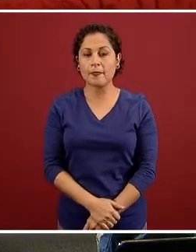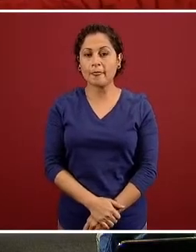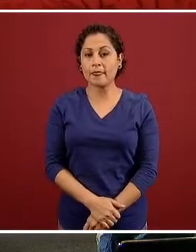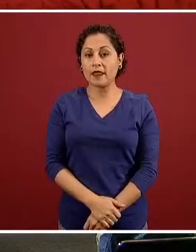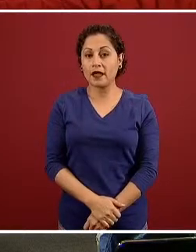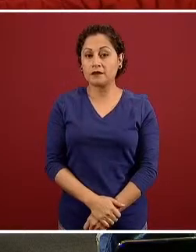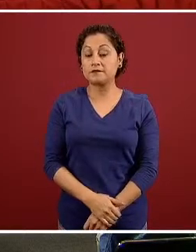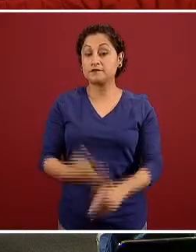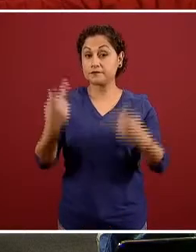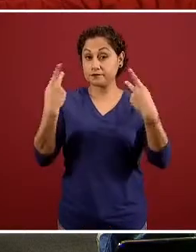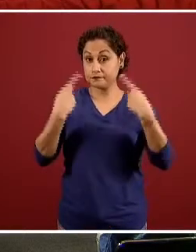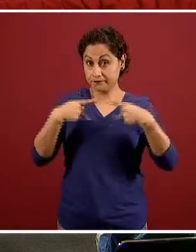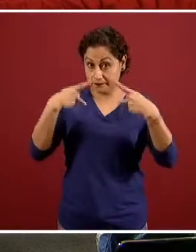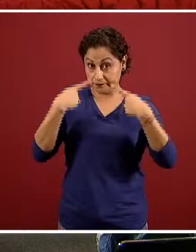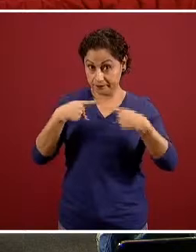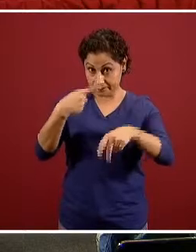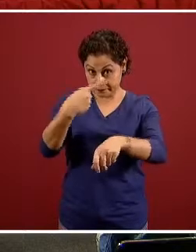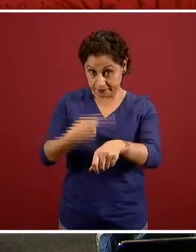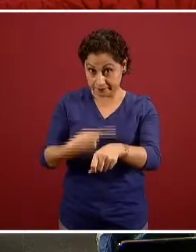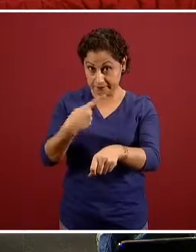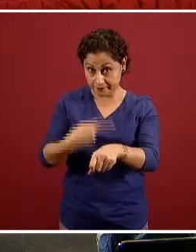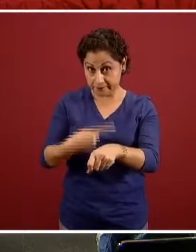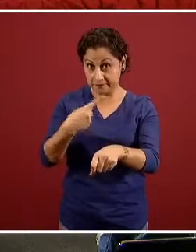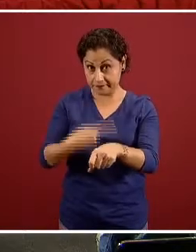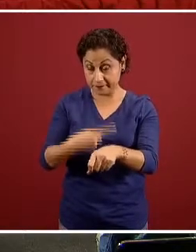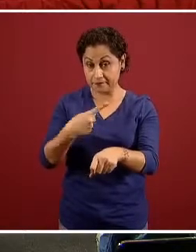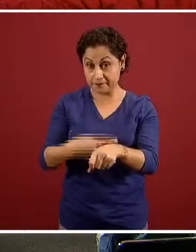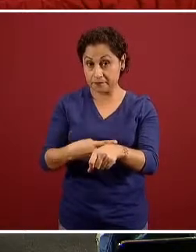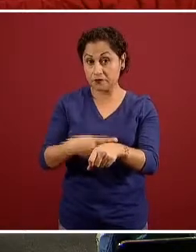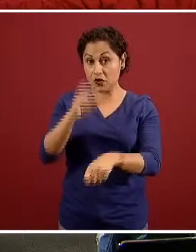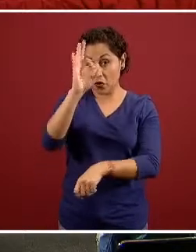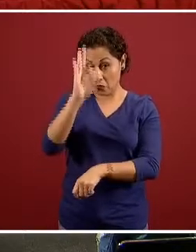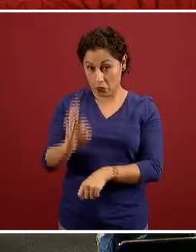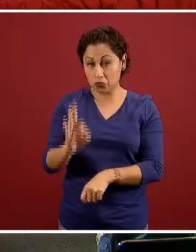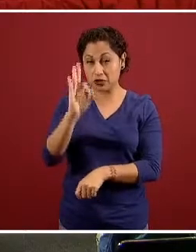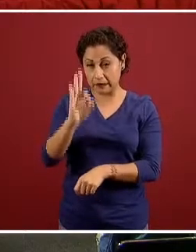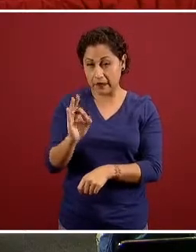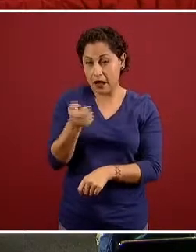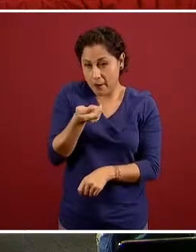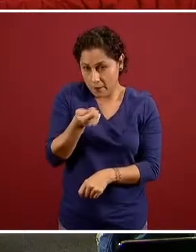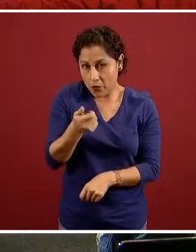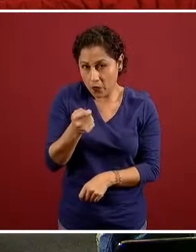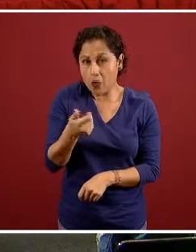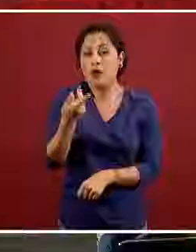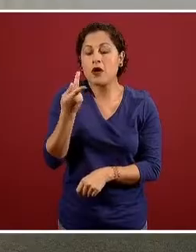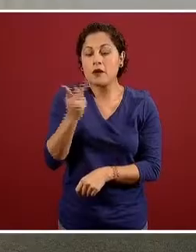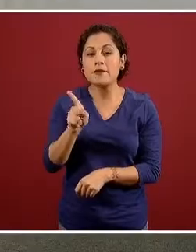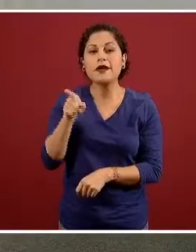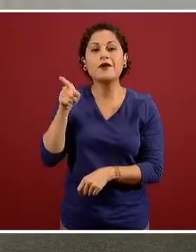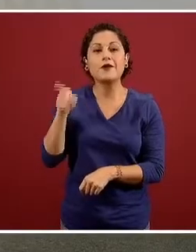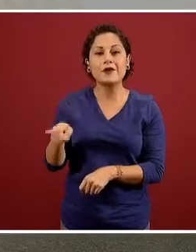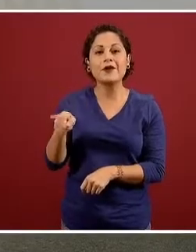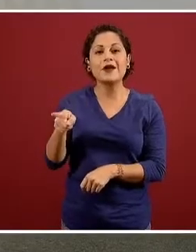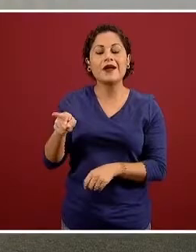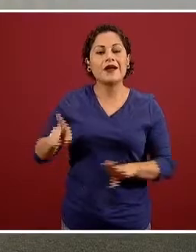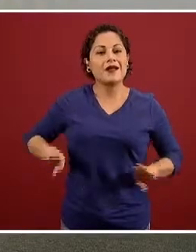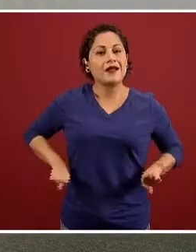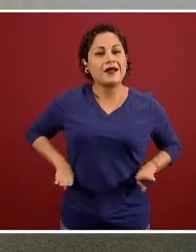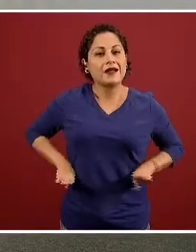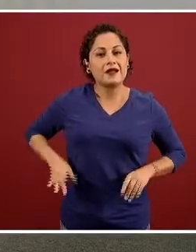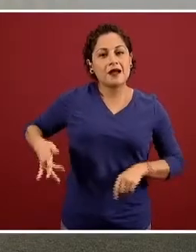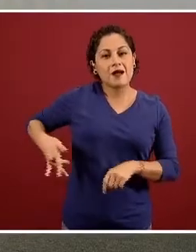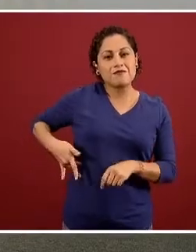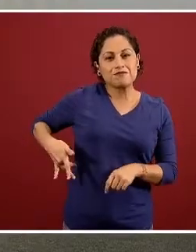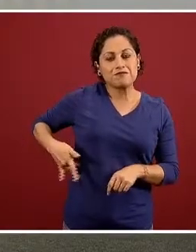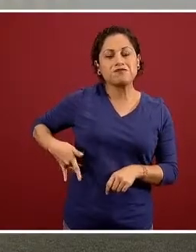bajo de pacientes hay falla renal, falla de la función renal. Y entonces es importante que dentro de